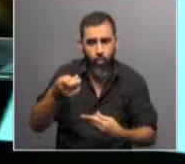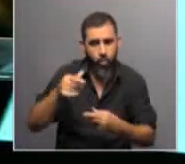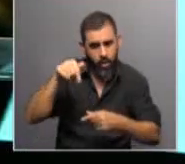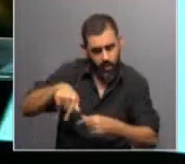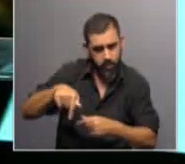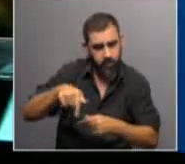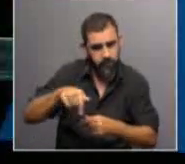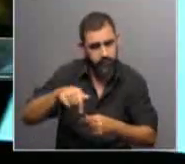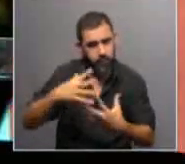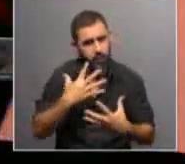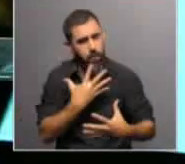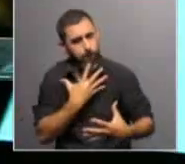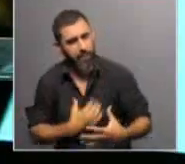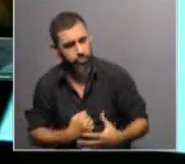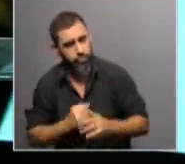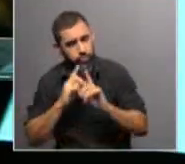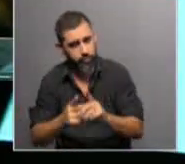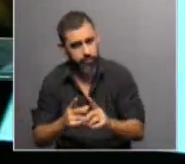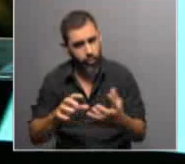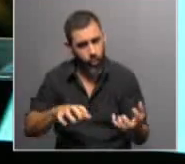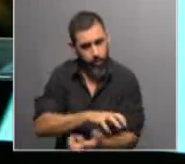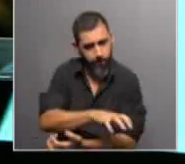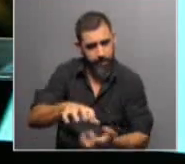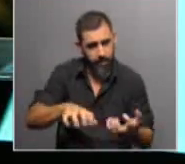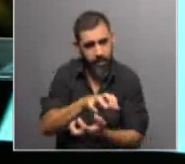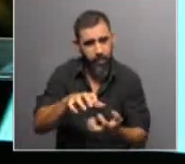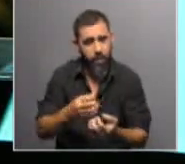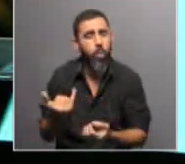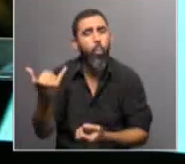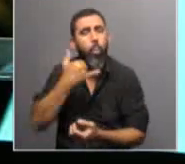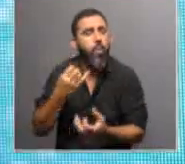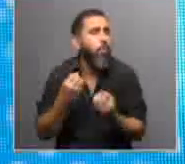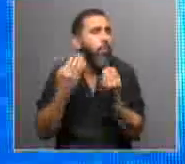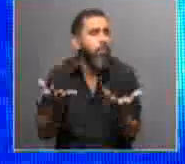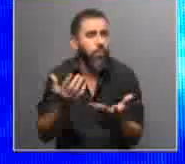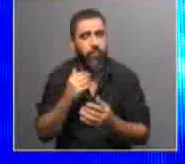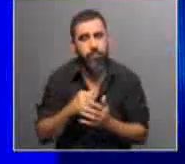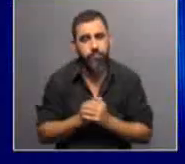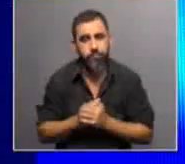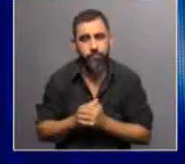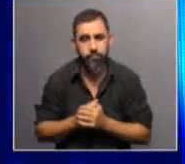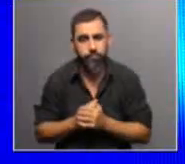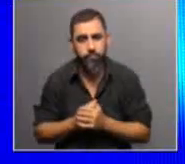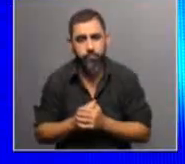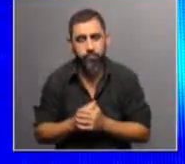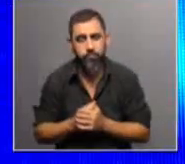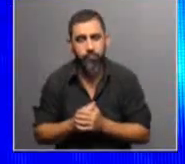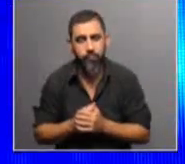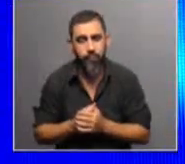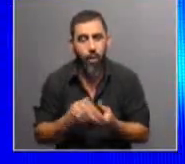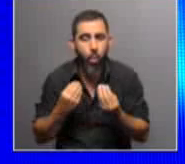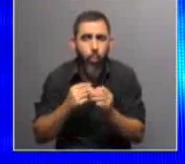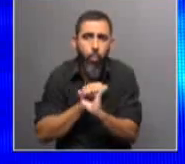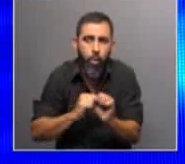acá por una depresión, sí, bastante complicada. Sí. Contanos por qué tuviste esa depresión y